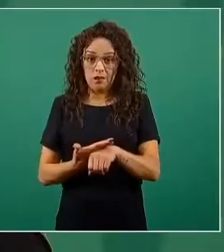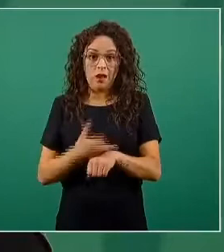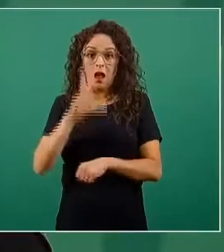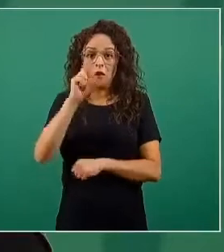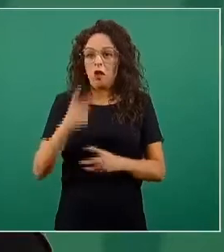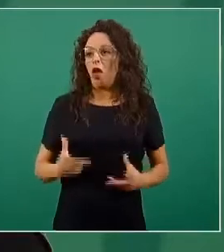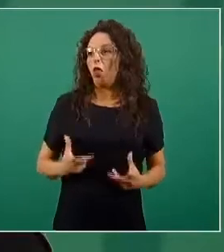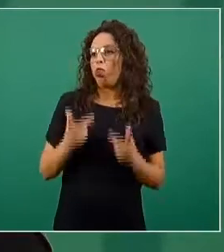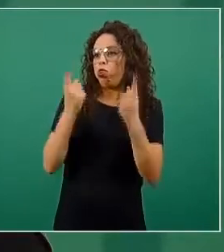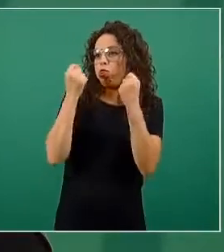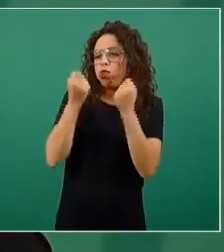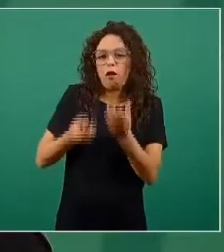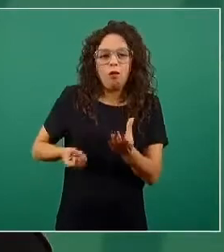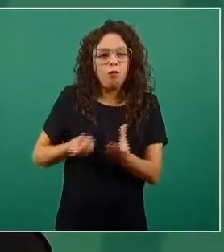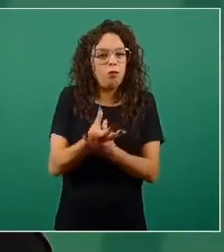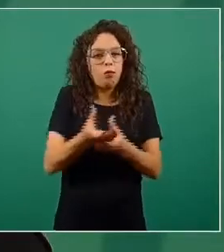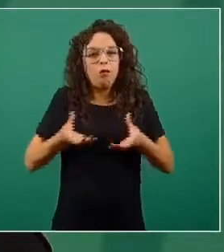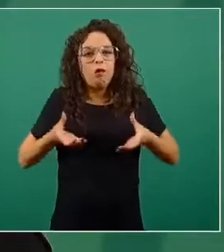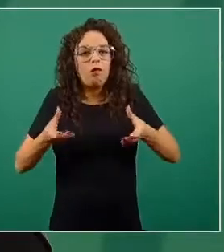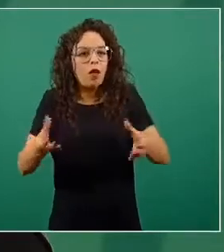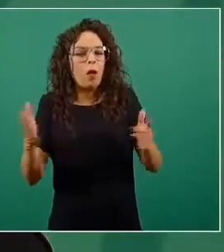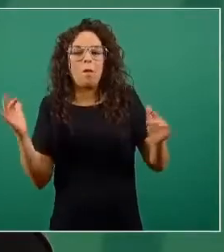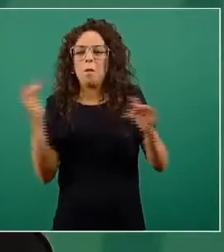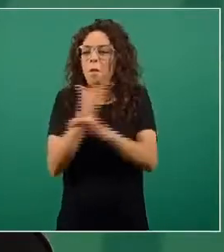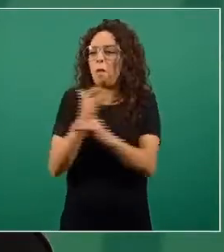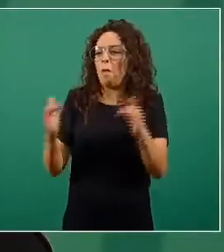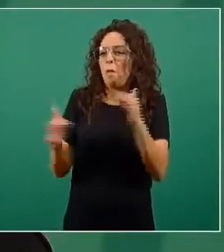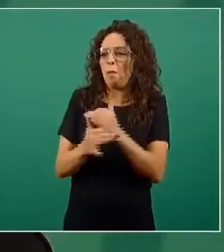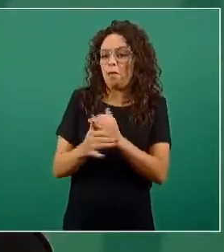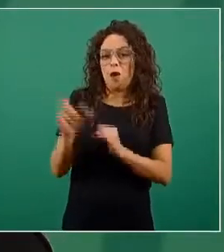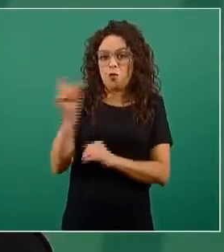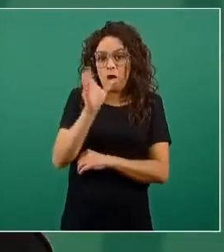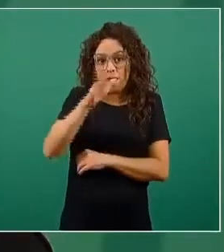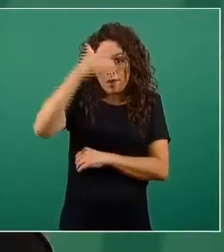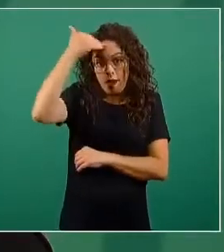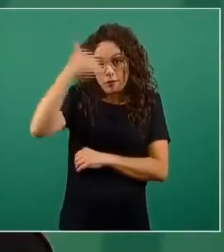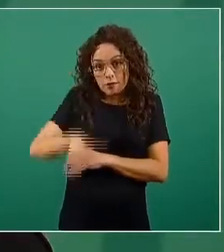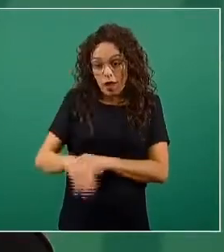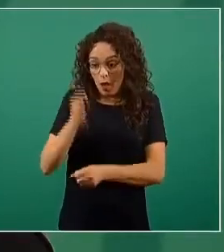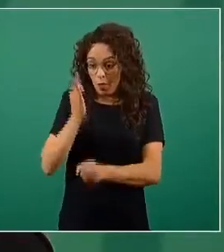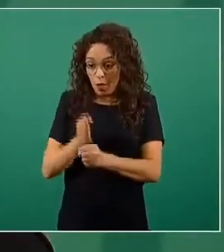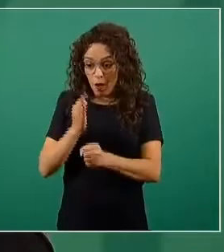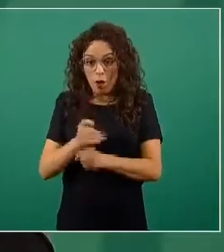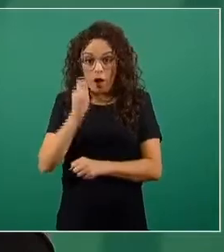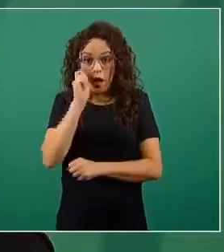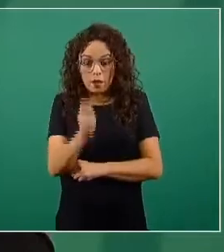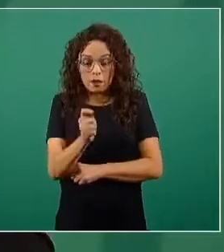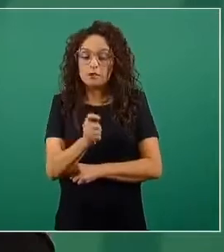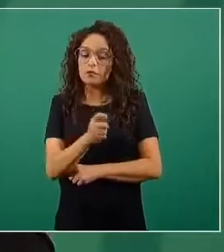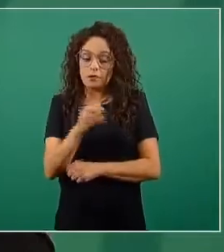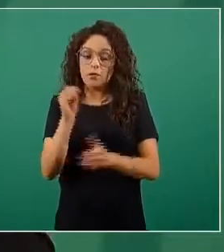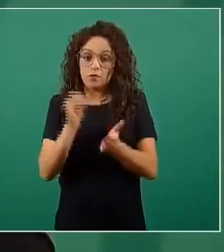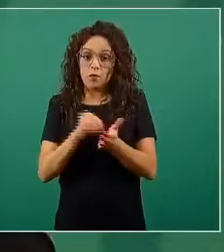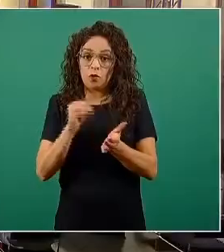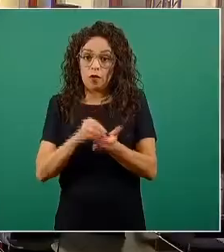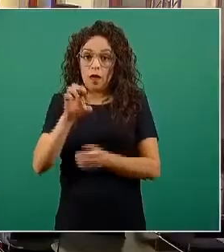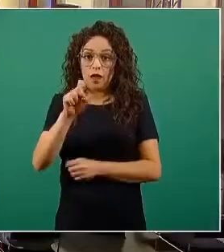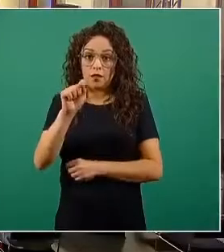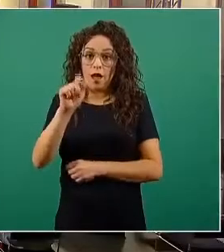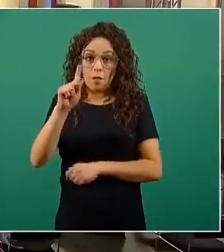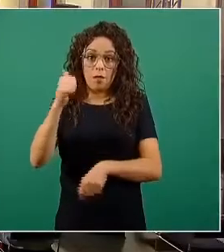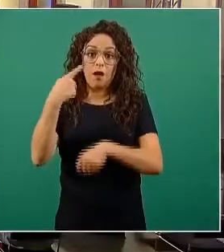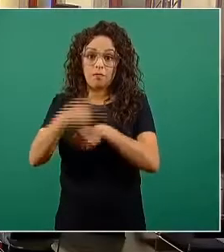que pues nos mantenemos todavía en una etapa en la cual tenemos que tener cuidados preventivos.